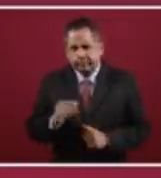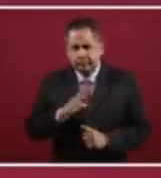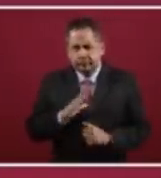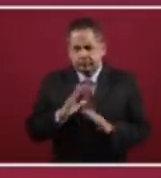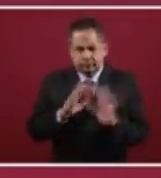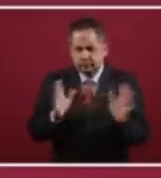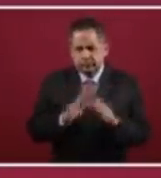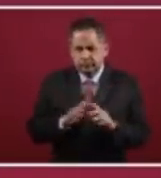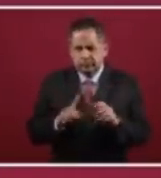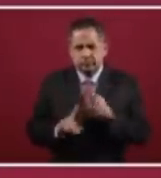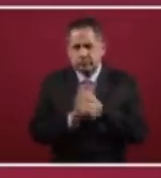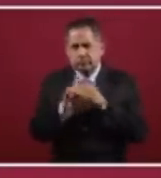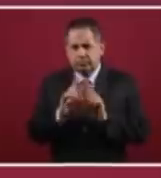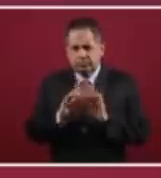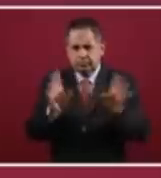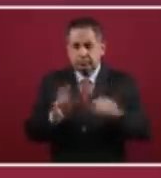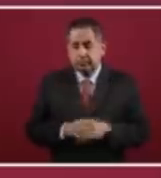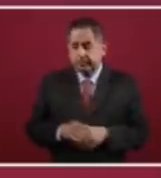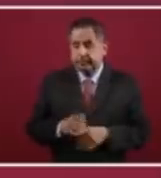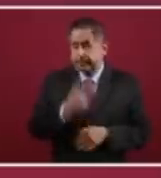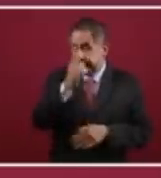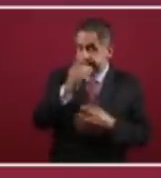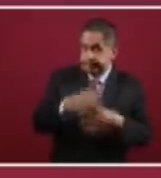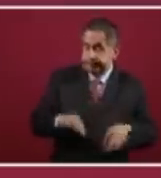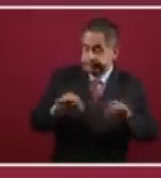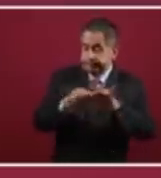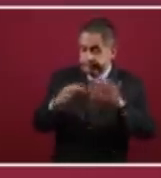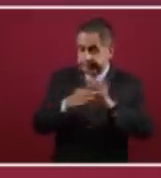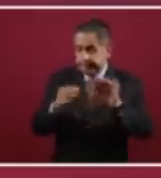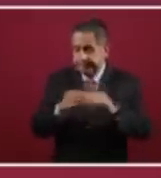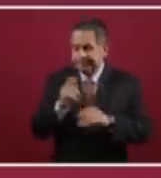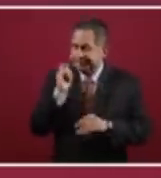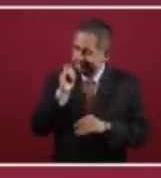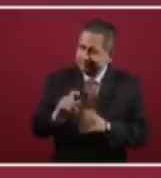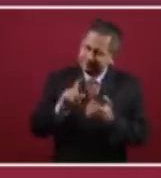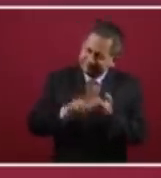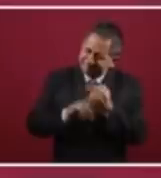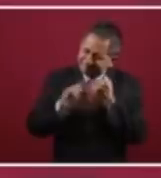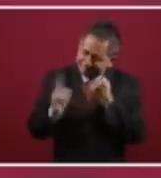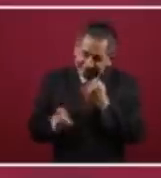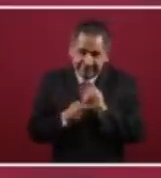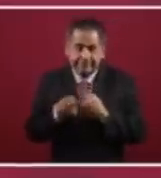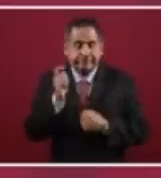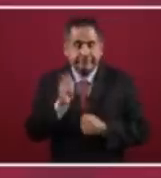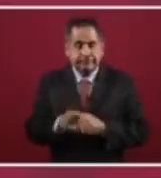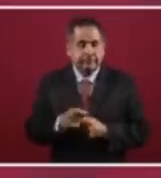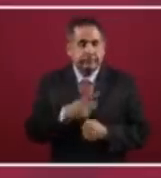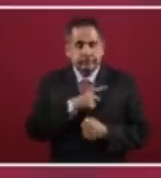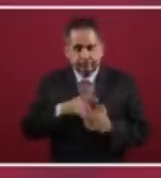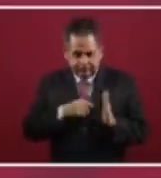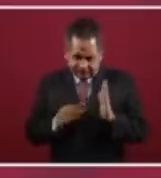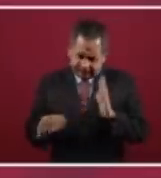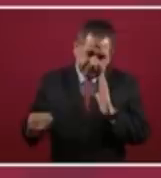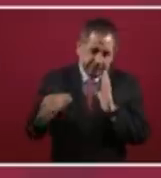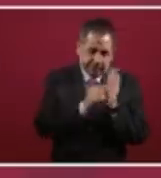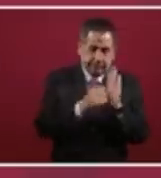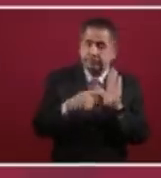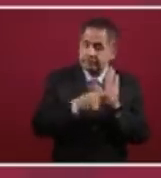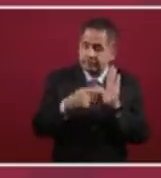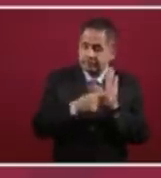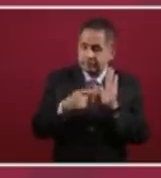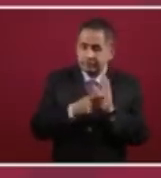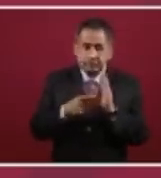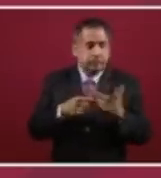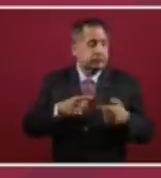ningún obstáculo, pero es muy importante en el fondo que se quede establecido lo